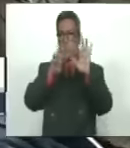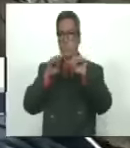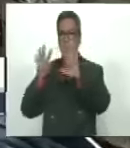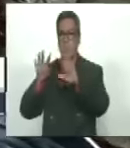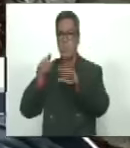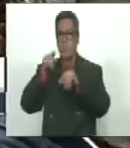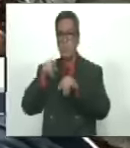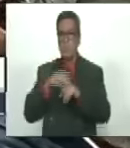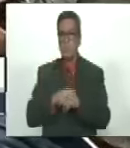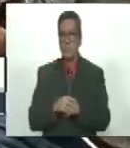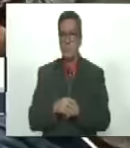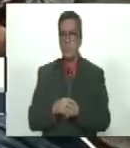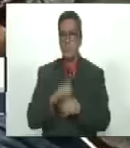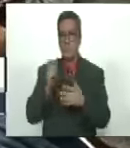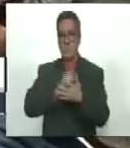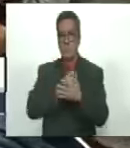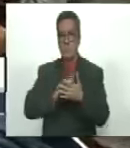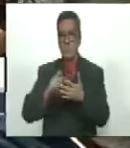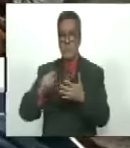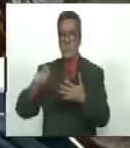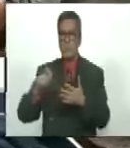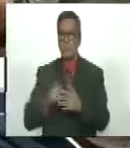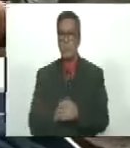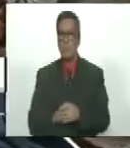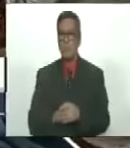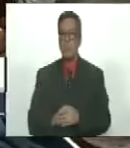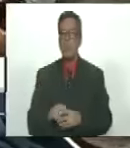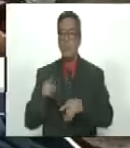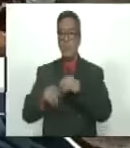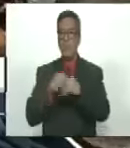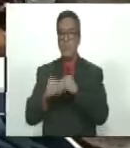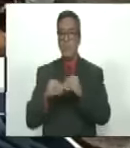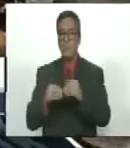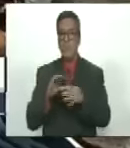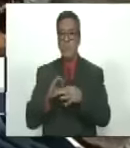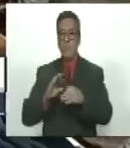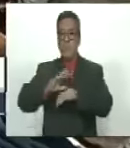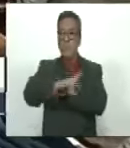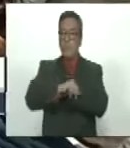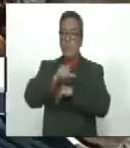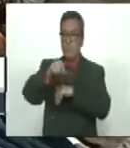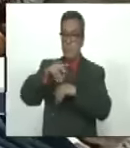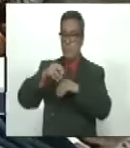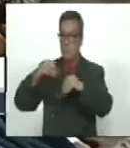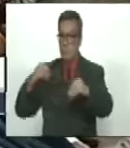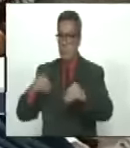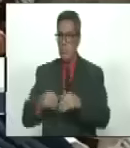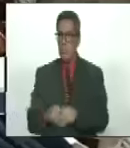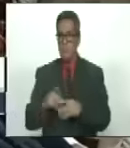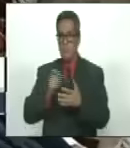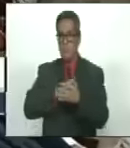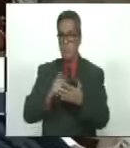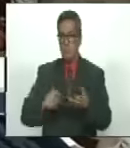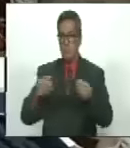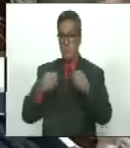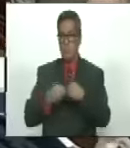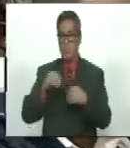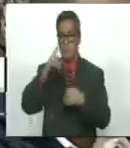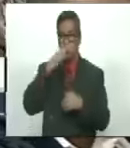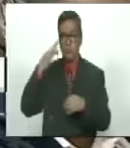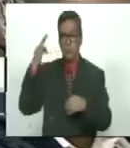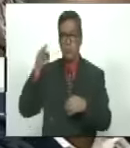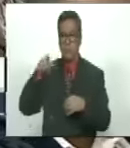1899, cuando se firmó o cuando se consumó ese despojo con el laudo arbitral de